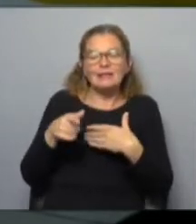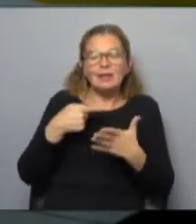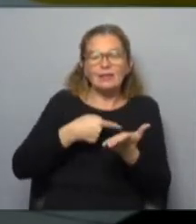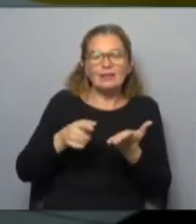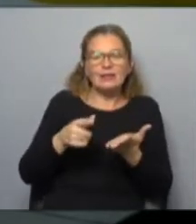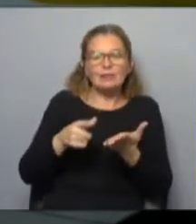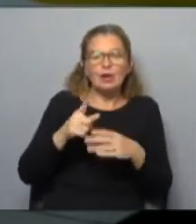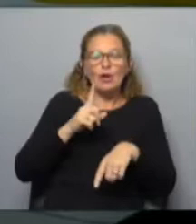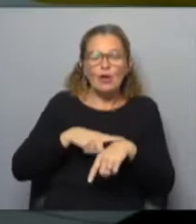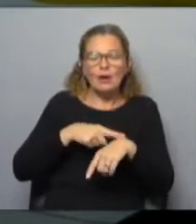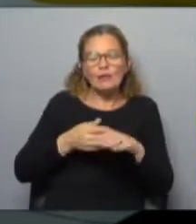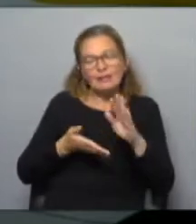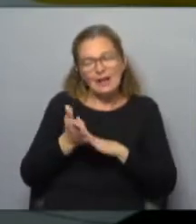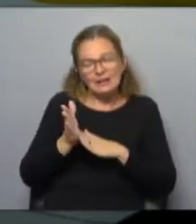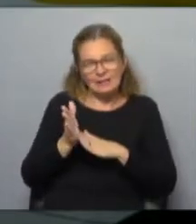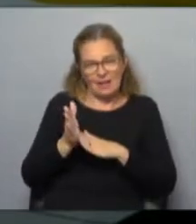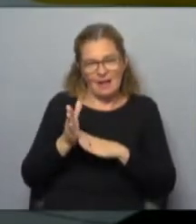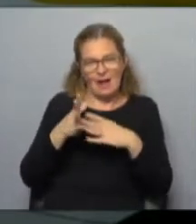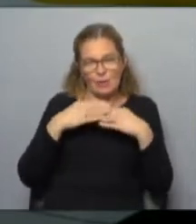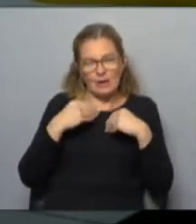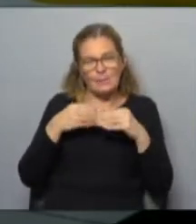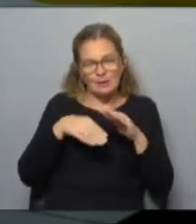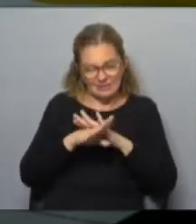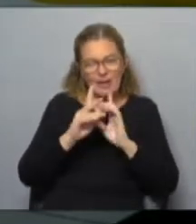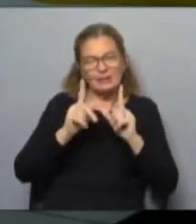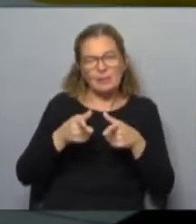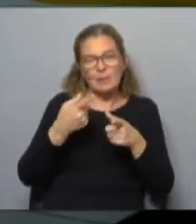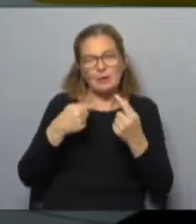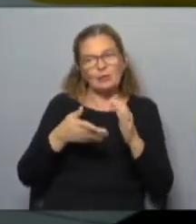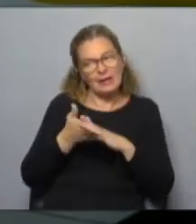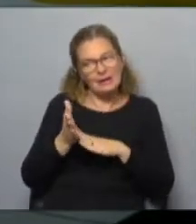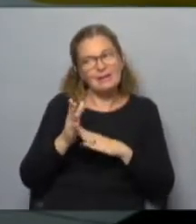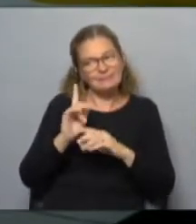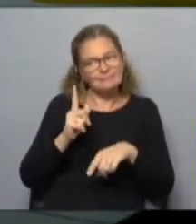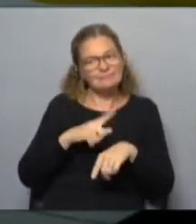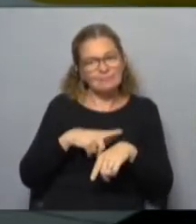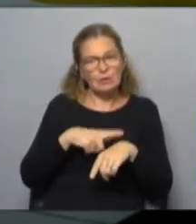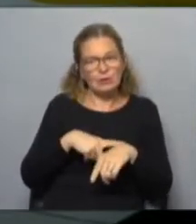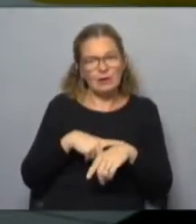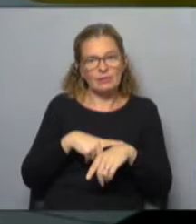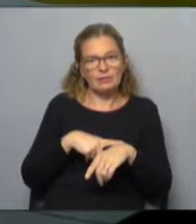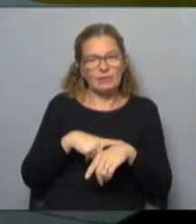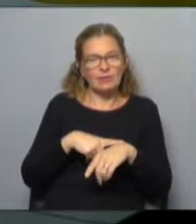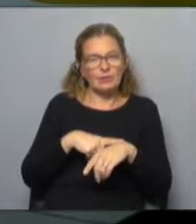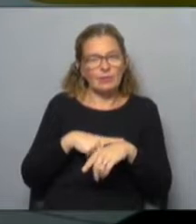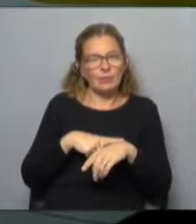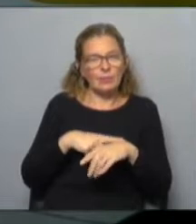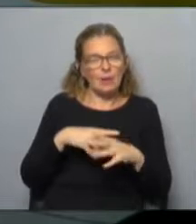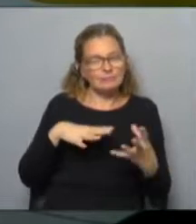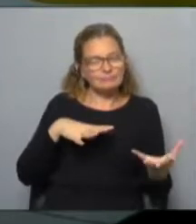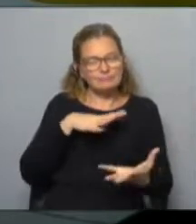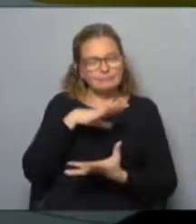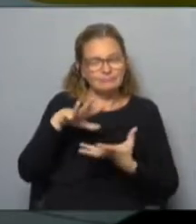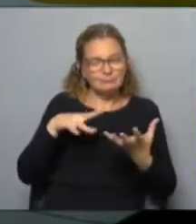principalmente en los horarios de salida, también de entrada, pero principalmente en los de salida, que son los horarios donde se producen más